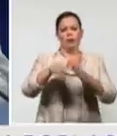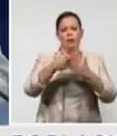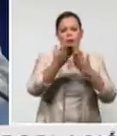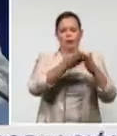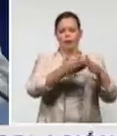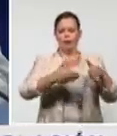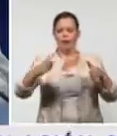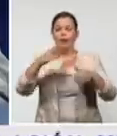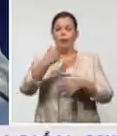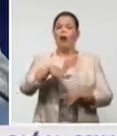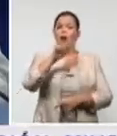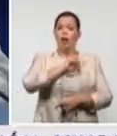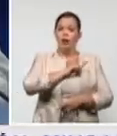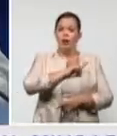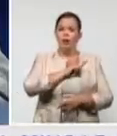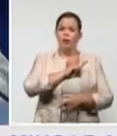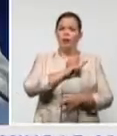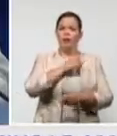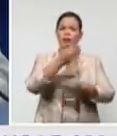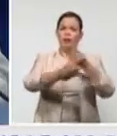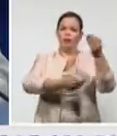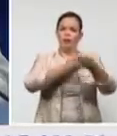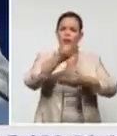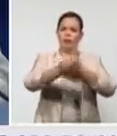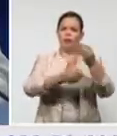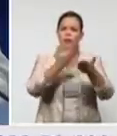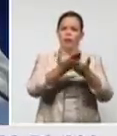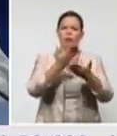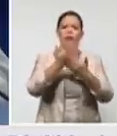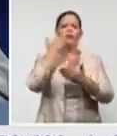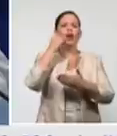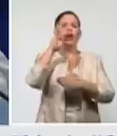Ayer se procesaron más de 4.000 muestras,